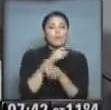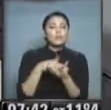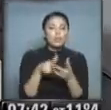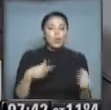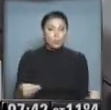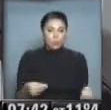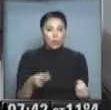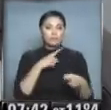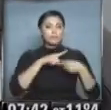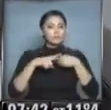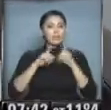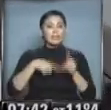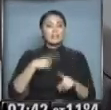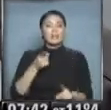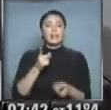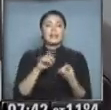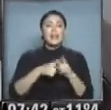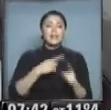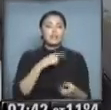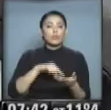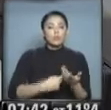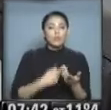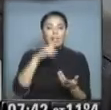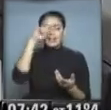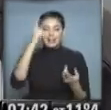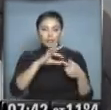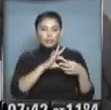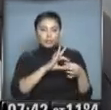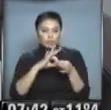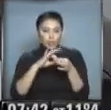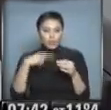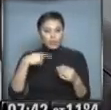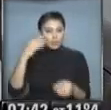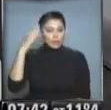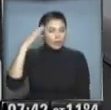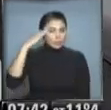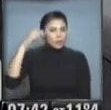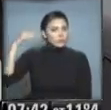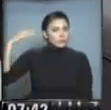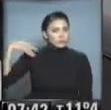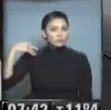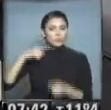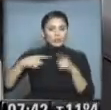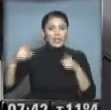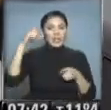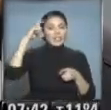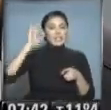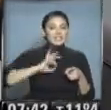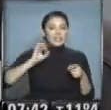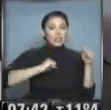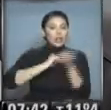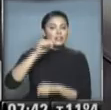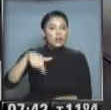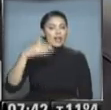plantear la relación entre la ciudad y la nación conversar y hacer memoria sucediendo a lo largo de estos diez años que le